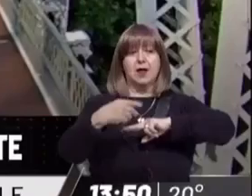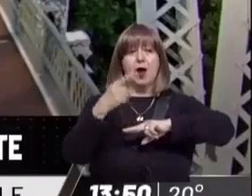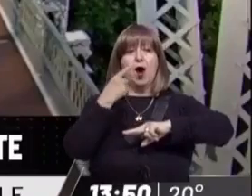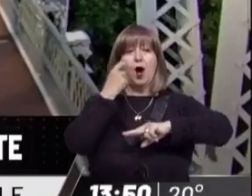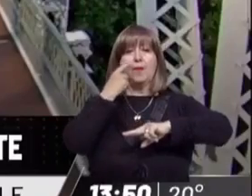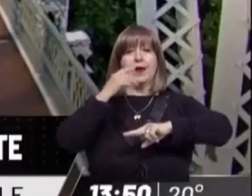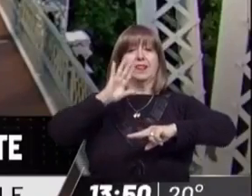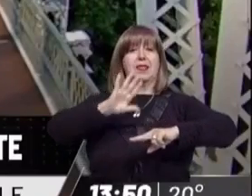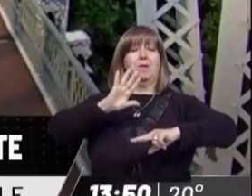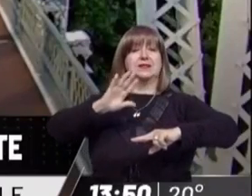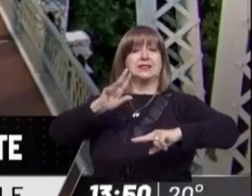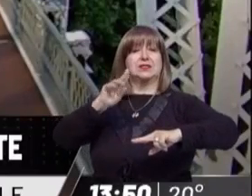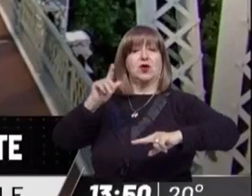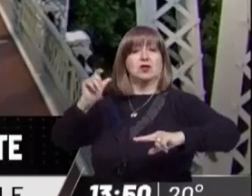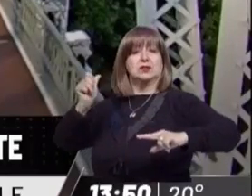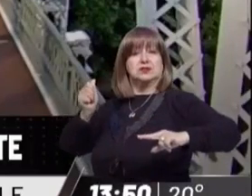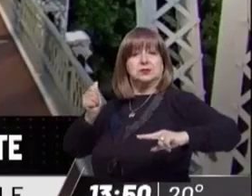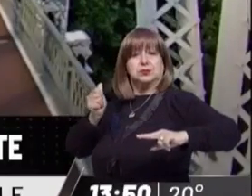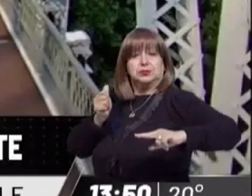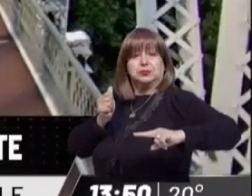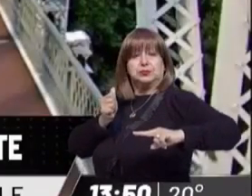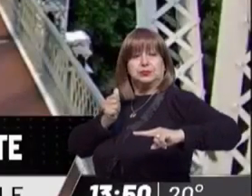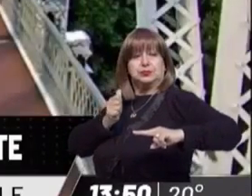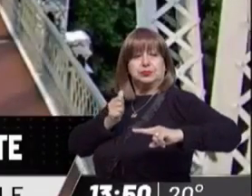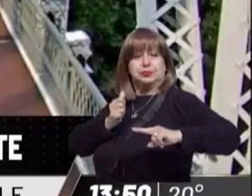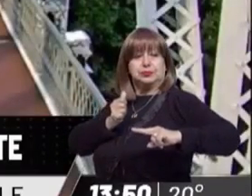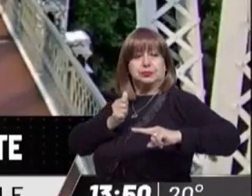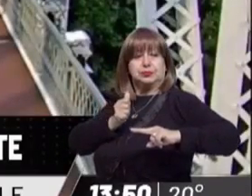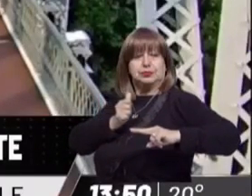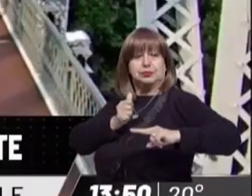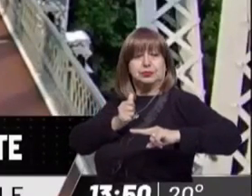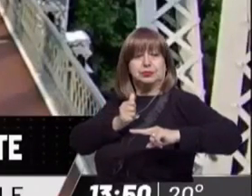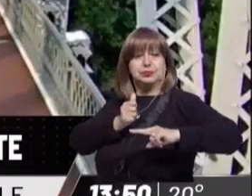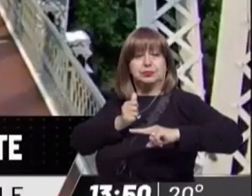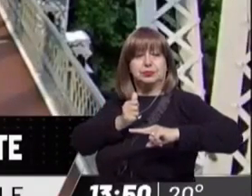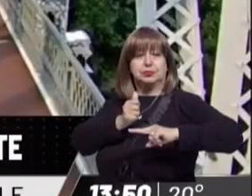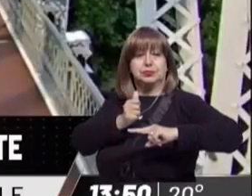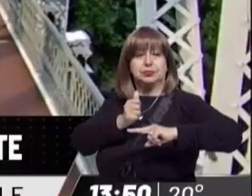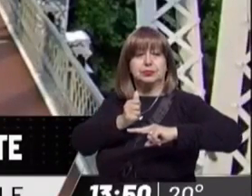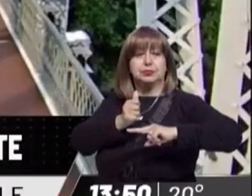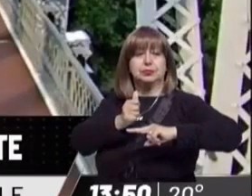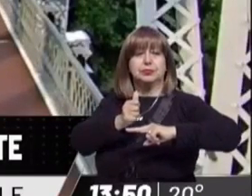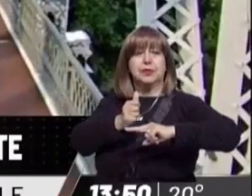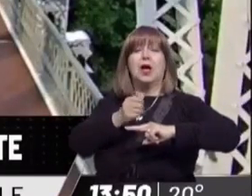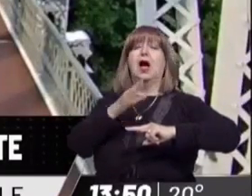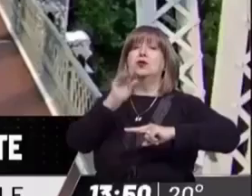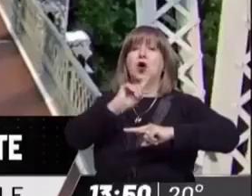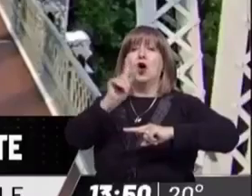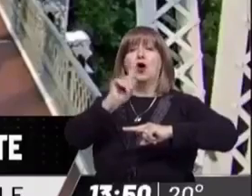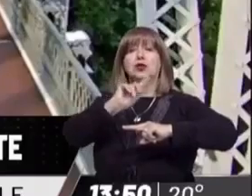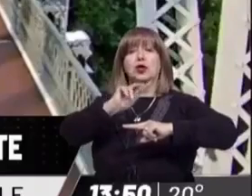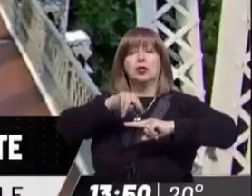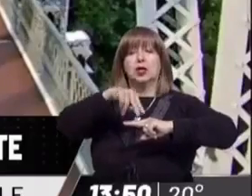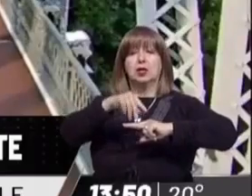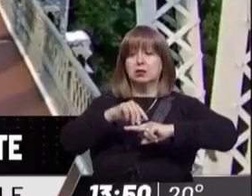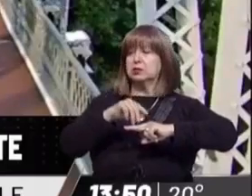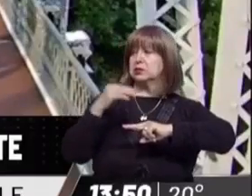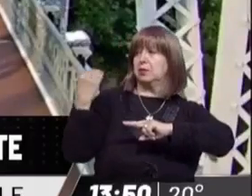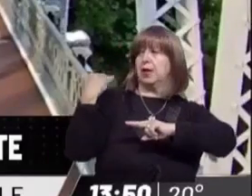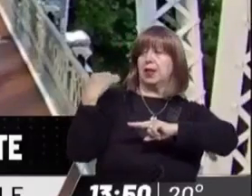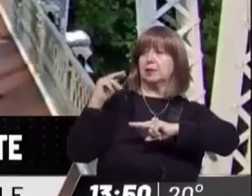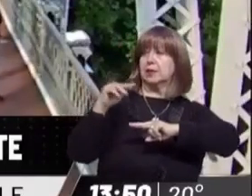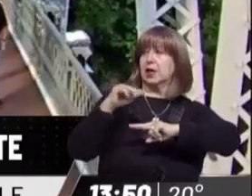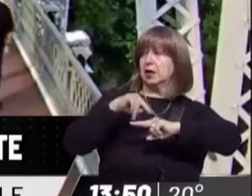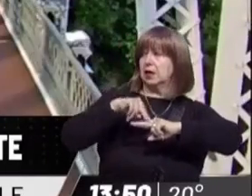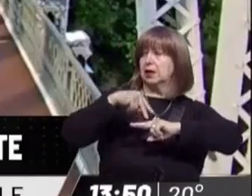normal respecto a lo que vivió este cantante que termina salvando a esta joven Fíjate que esta semana estuvimos hablando